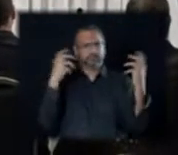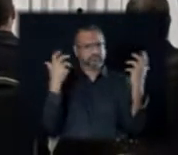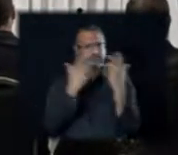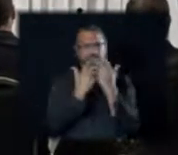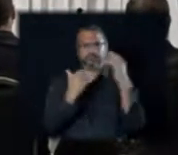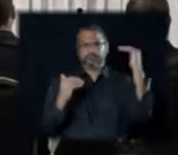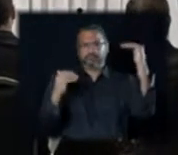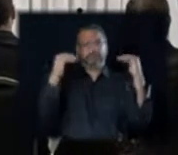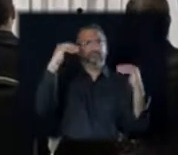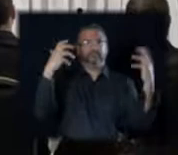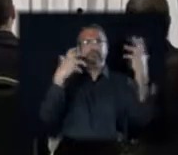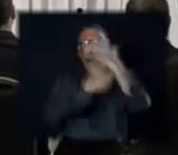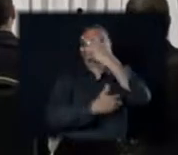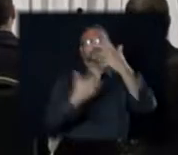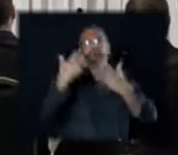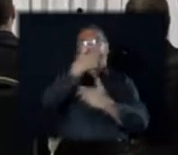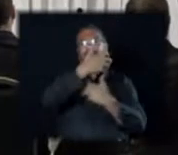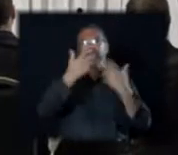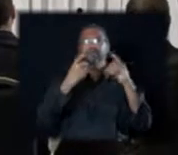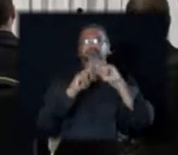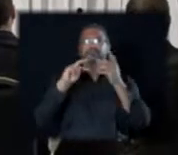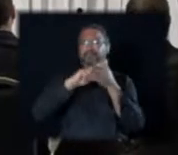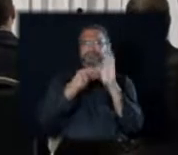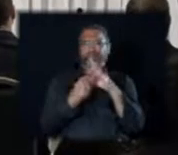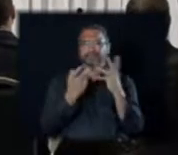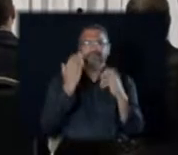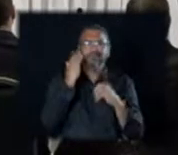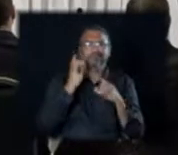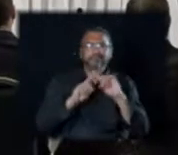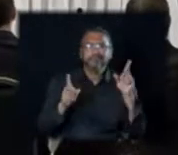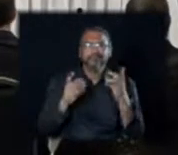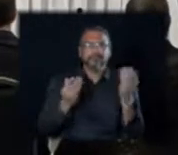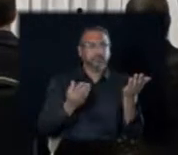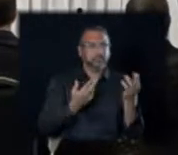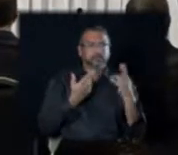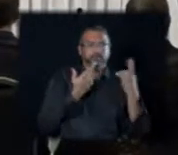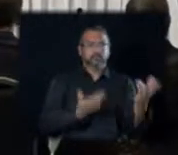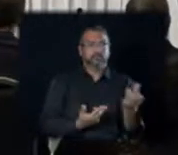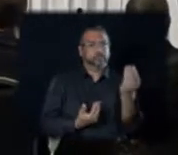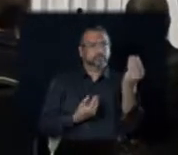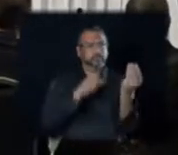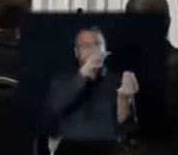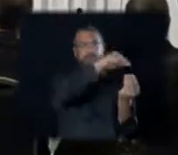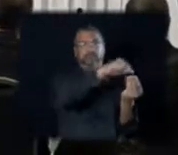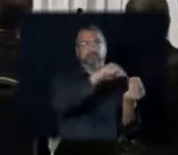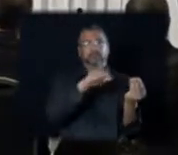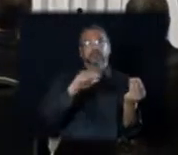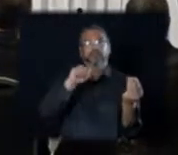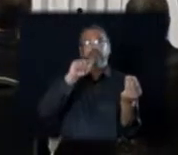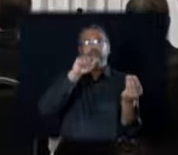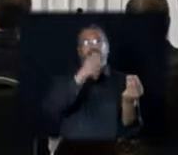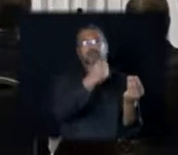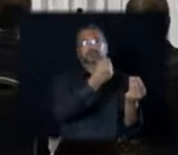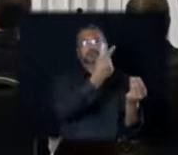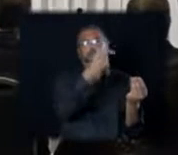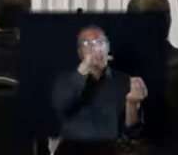no coincide. Me gustaría entender cuál es la diferencia entre el